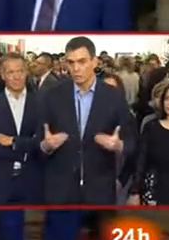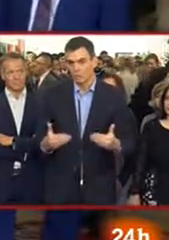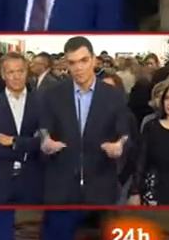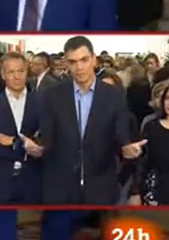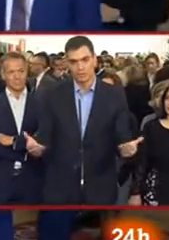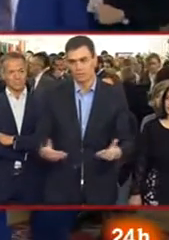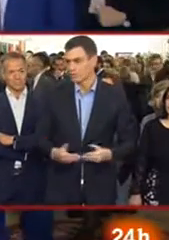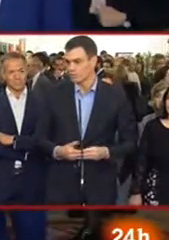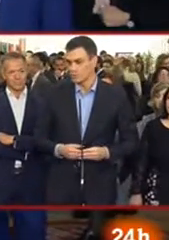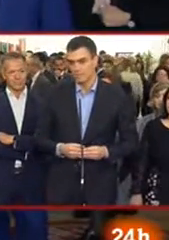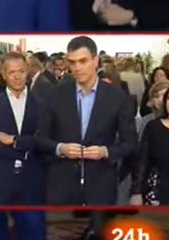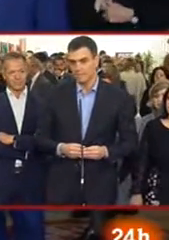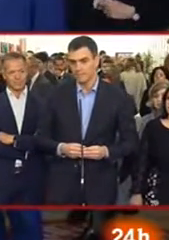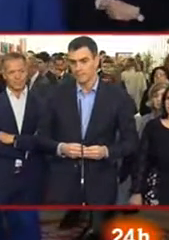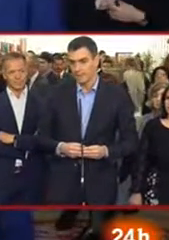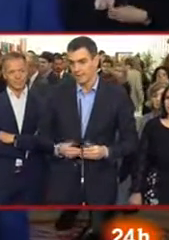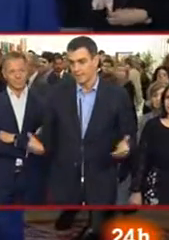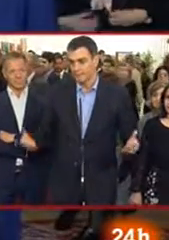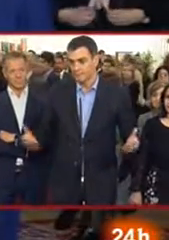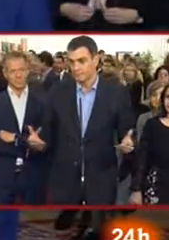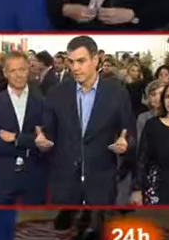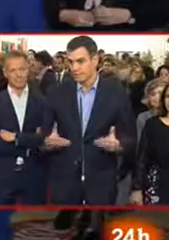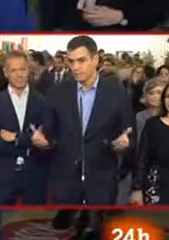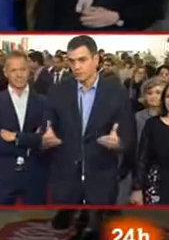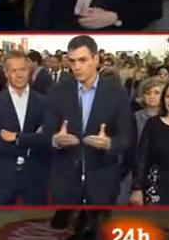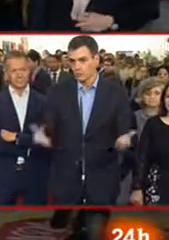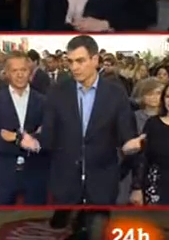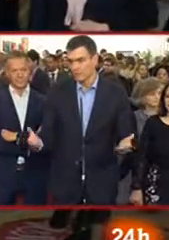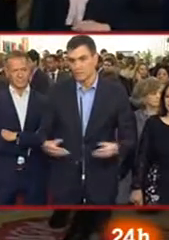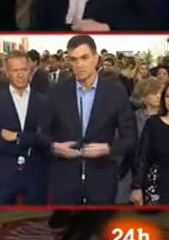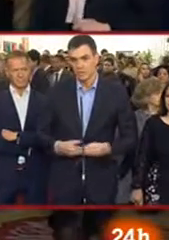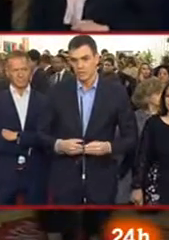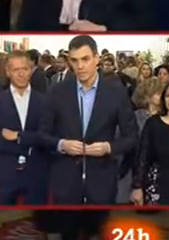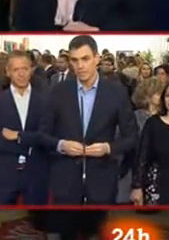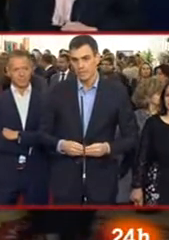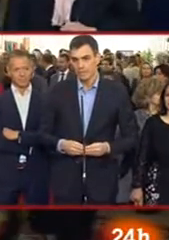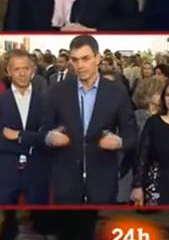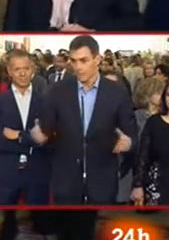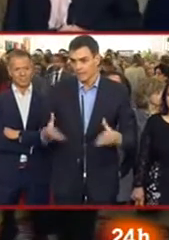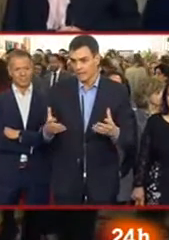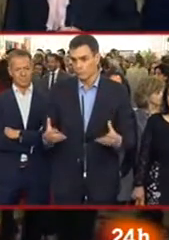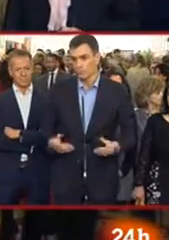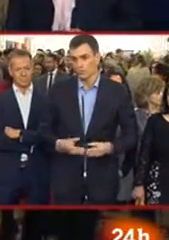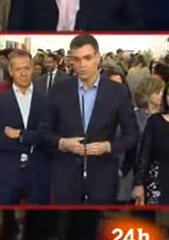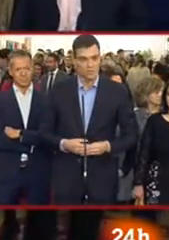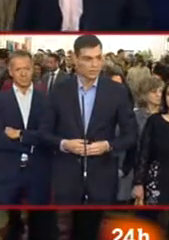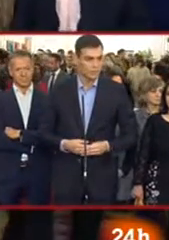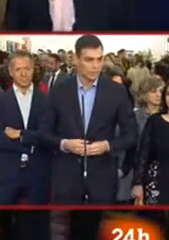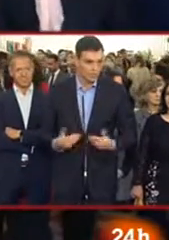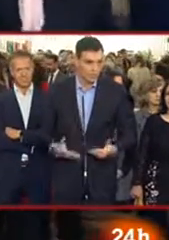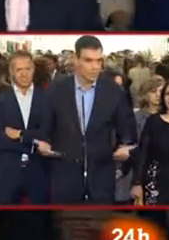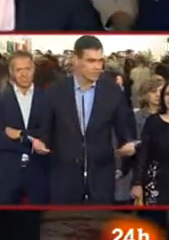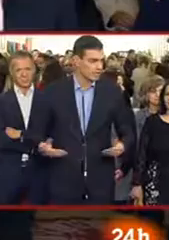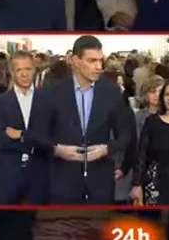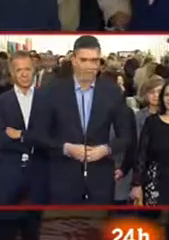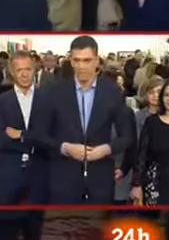una actualización de nuestro pacto constitucional para eliminar todos los conflictos y para forjar nuevos consensos que